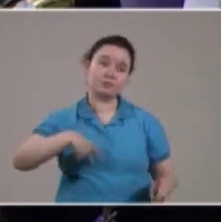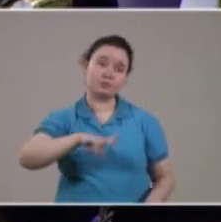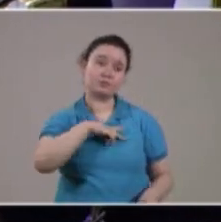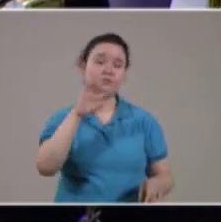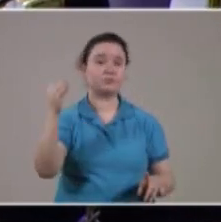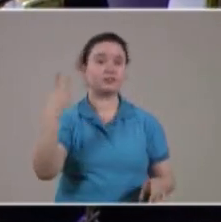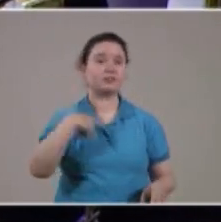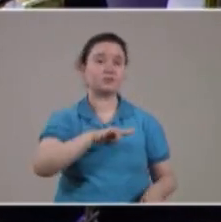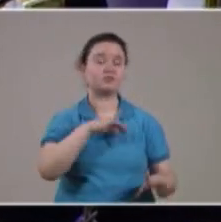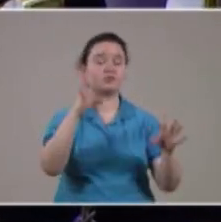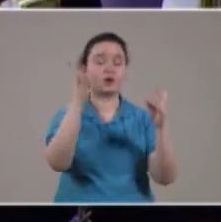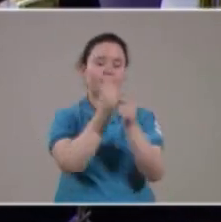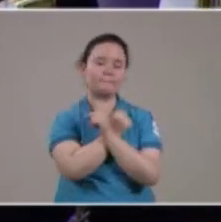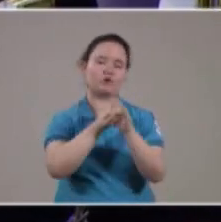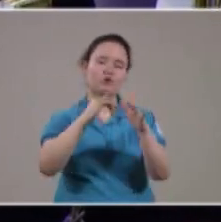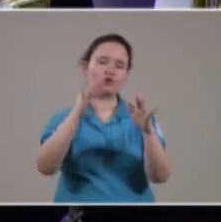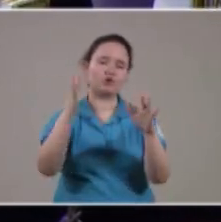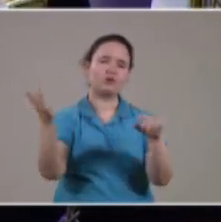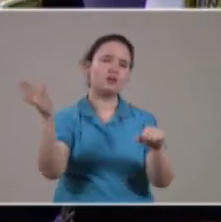más y más.